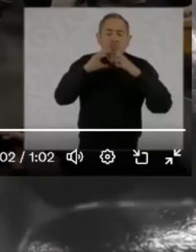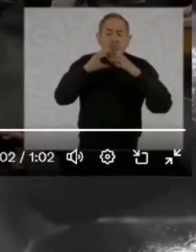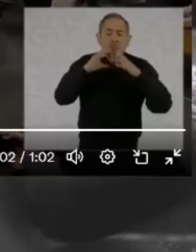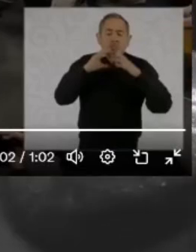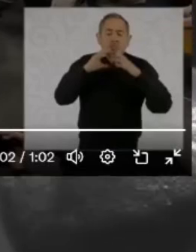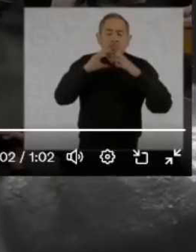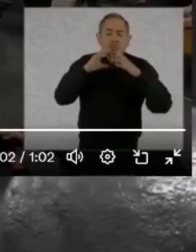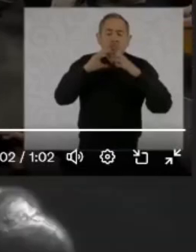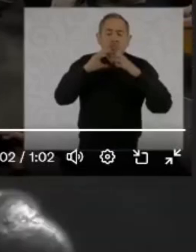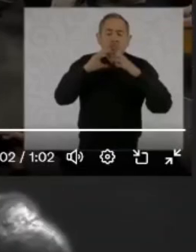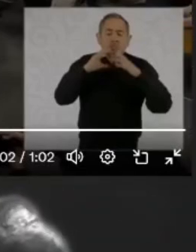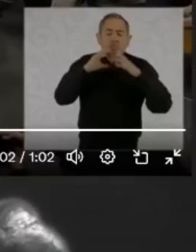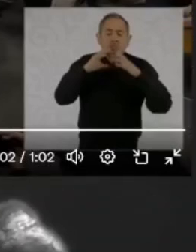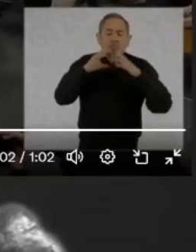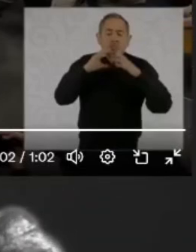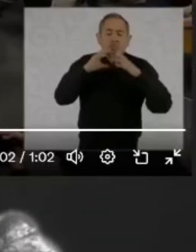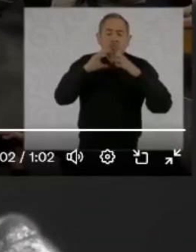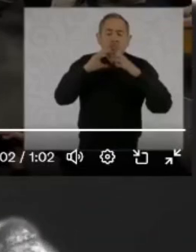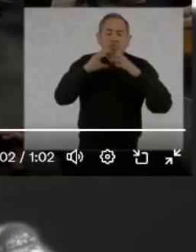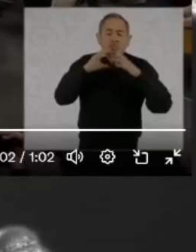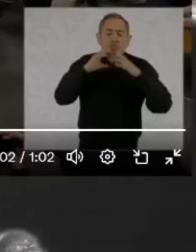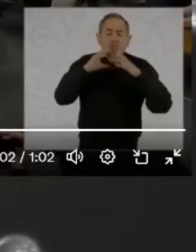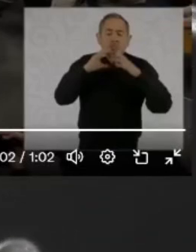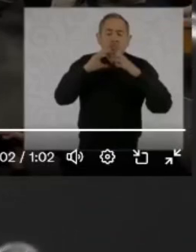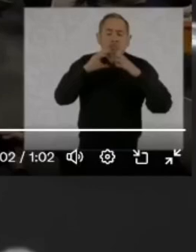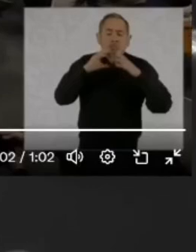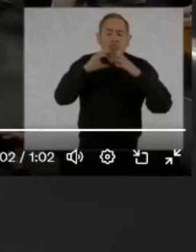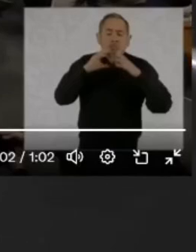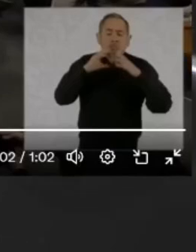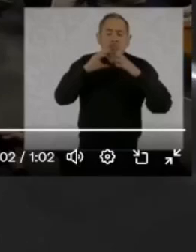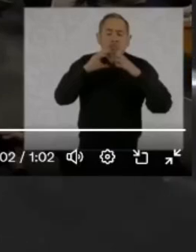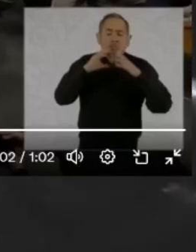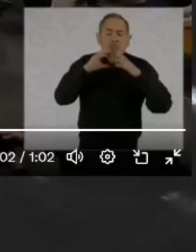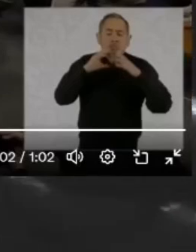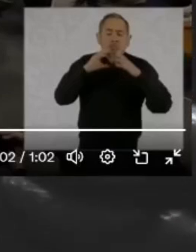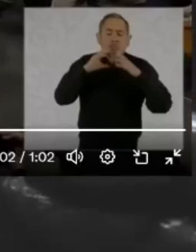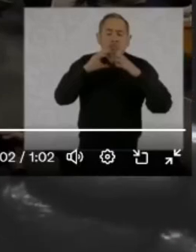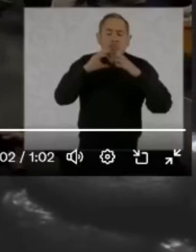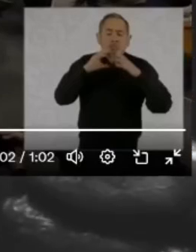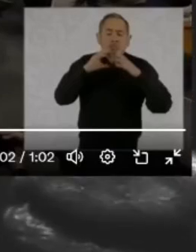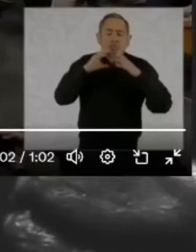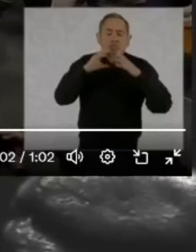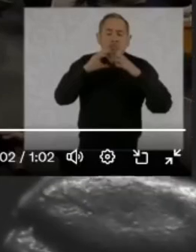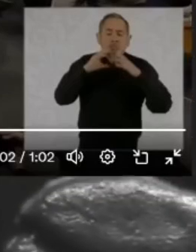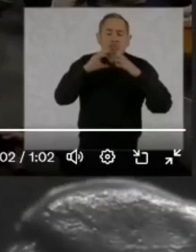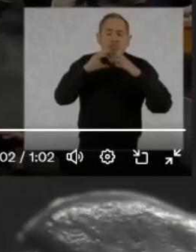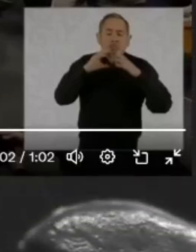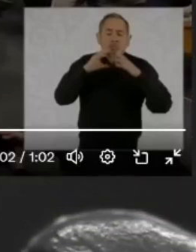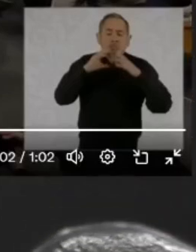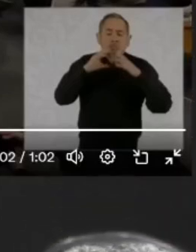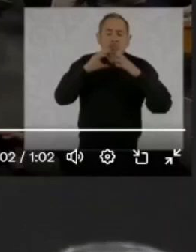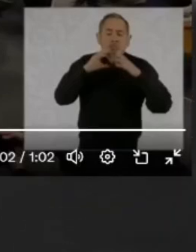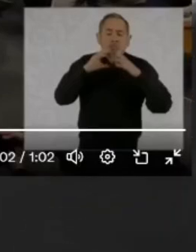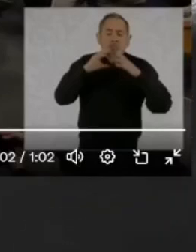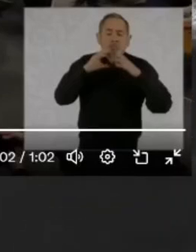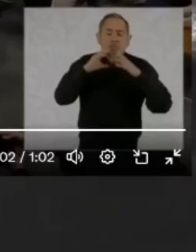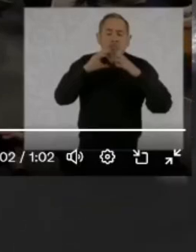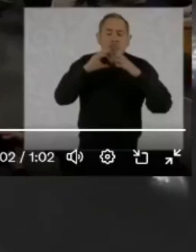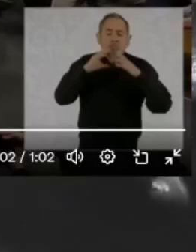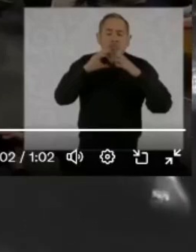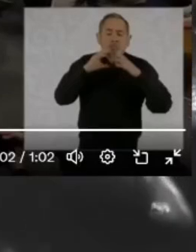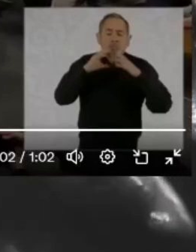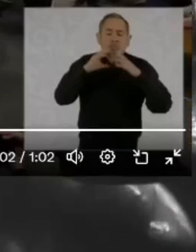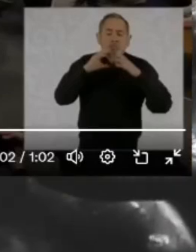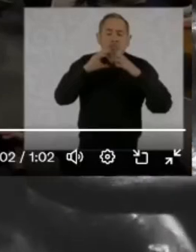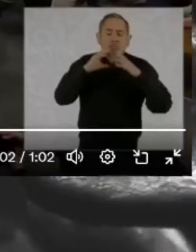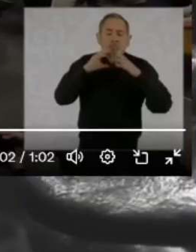y, y esa señora que les estuvo trabajando mucho tiempo se retiró, y cuando la señora se retiró, yo les digo que ellos les va muy